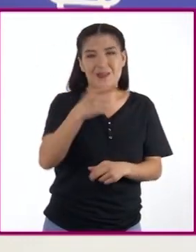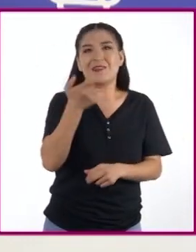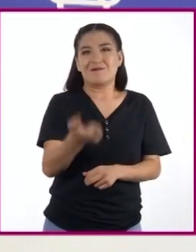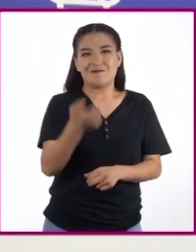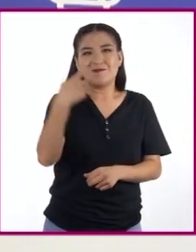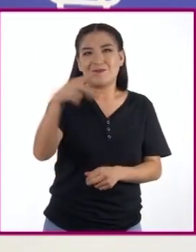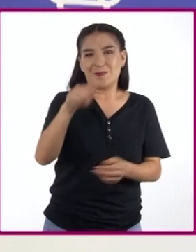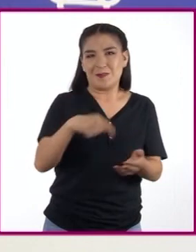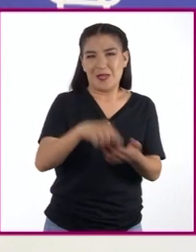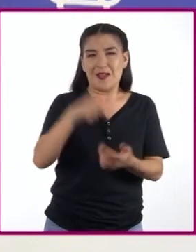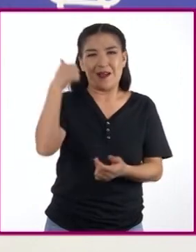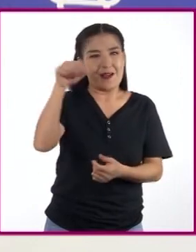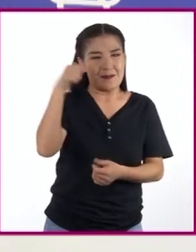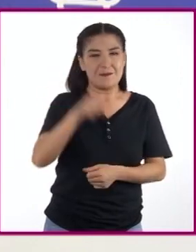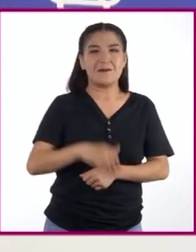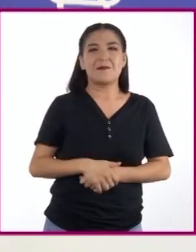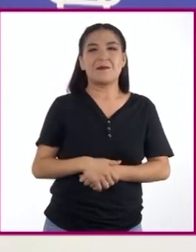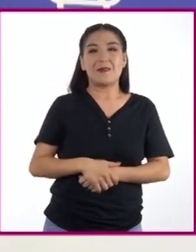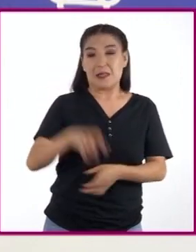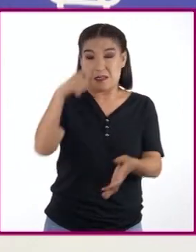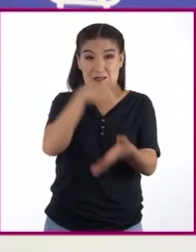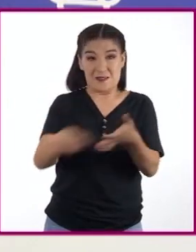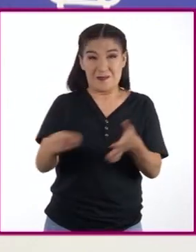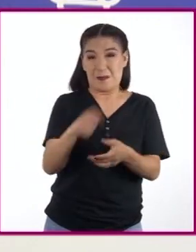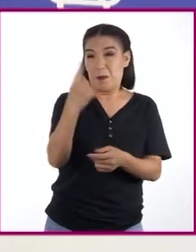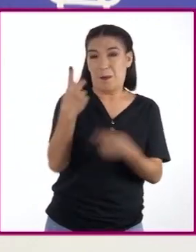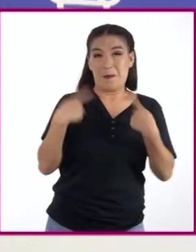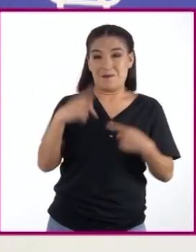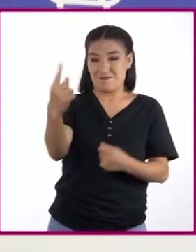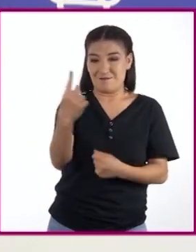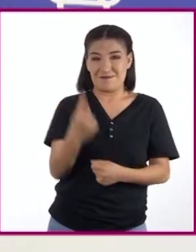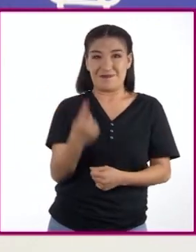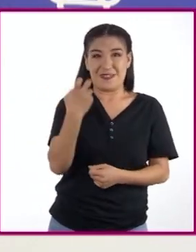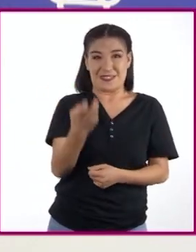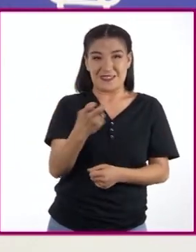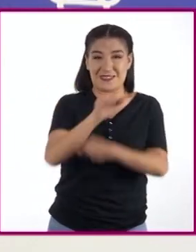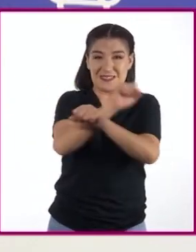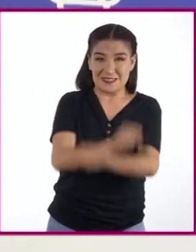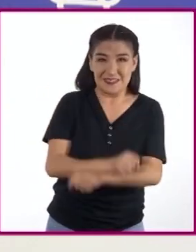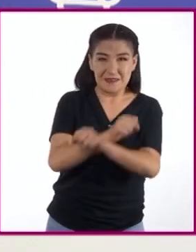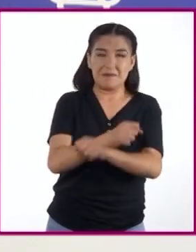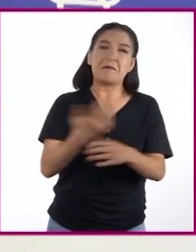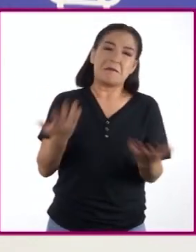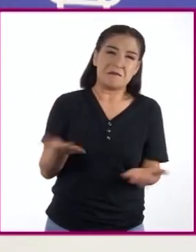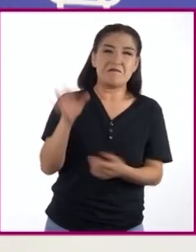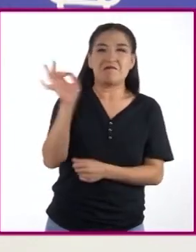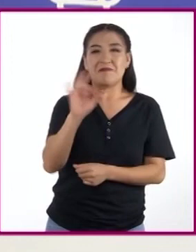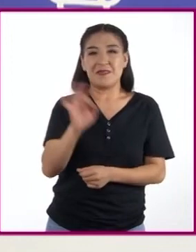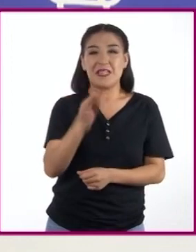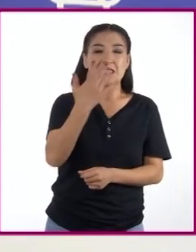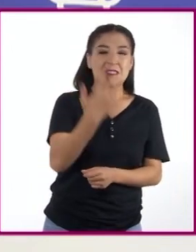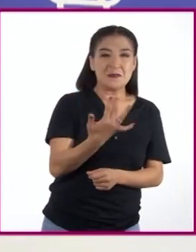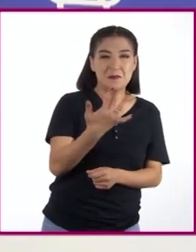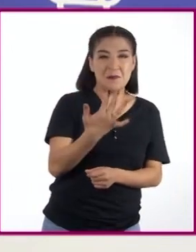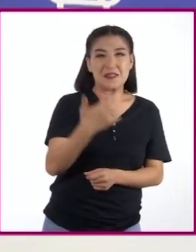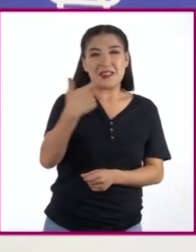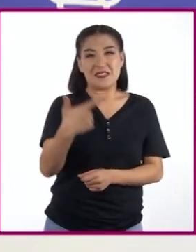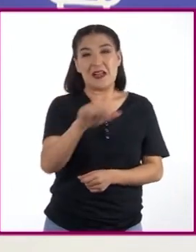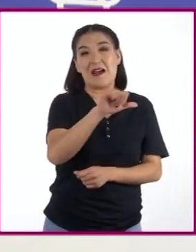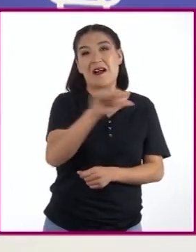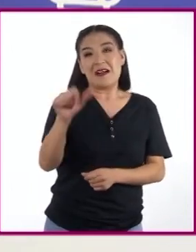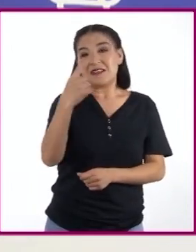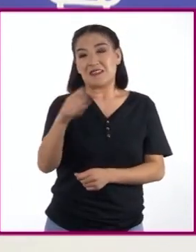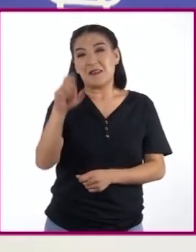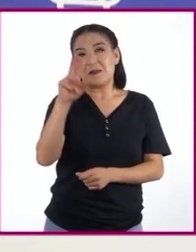Acapulco. El precio de compra de un esclavo en las Filipinas oscilaba entre 57 y